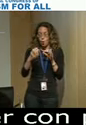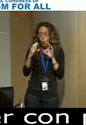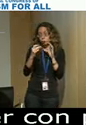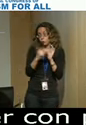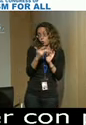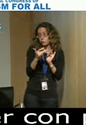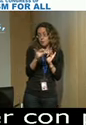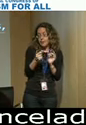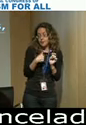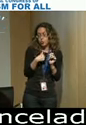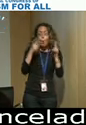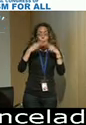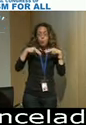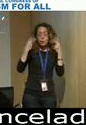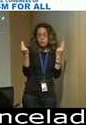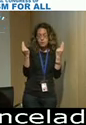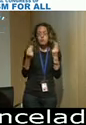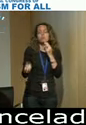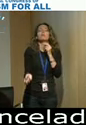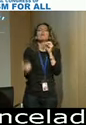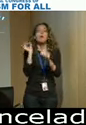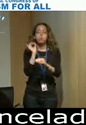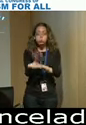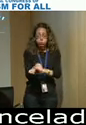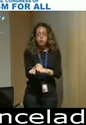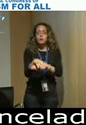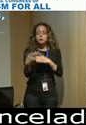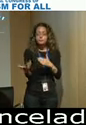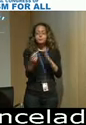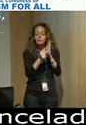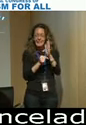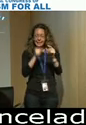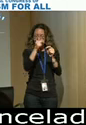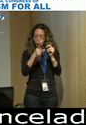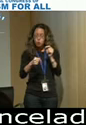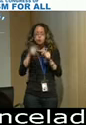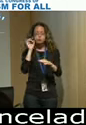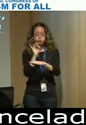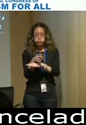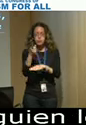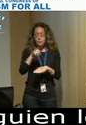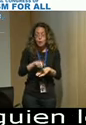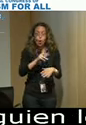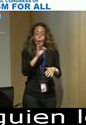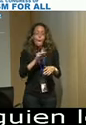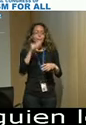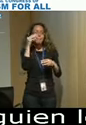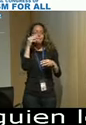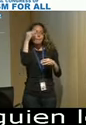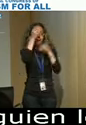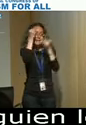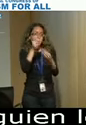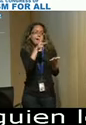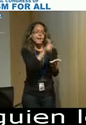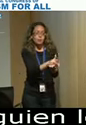mandar la publicación y datos más en concreto. Y luego, bueno, me parecía también que era importante plantear algún reto o hacia dónde vamos. Aquí